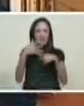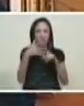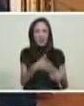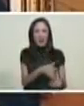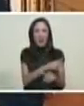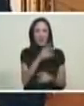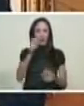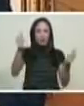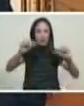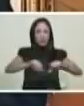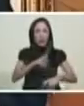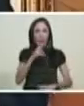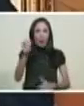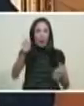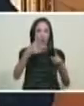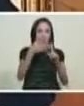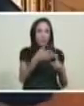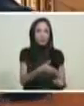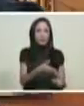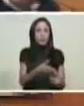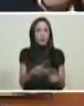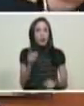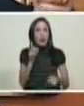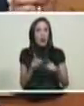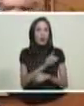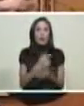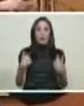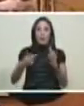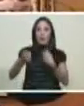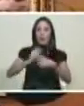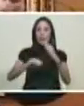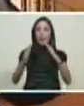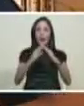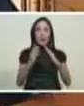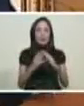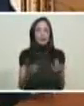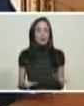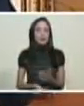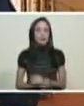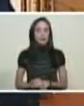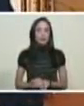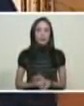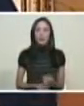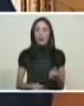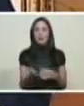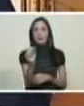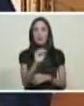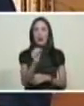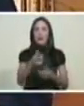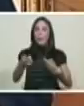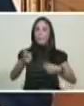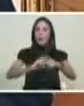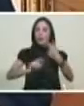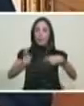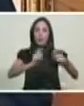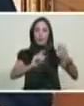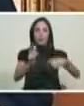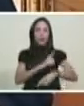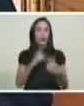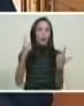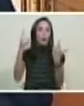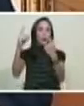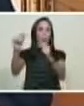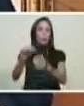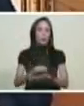desprecian muchos vendieron su casa muchos vendieron su carro y se fueron a ser